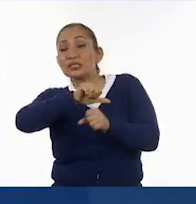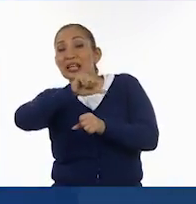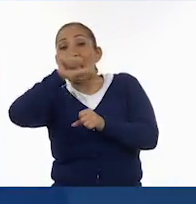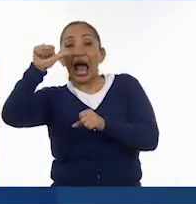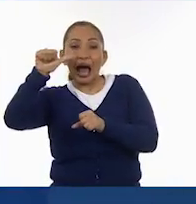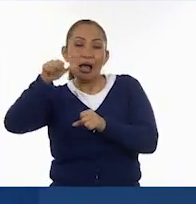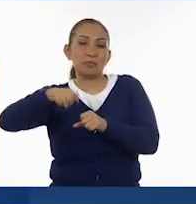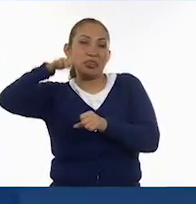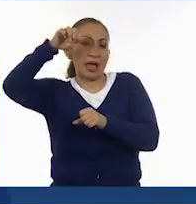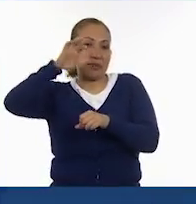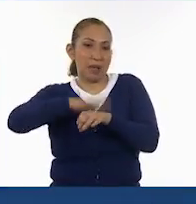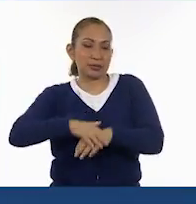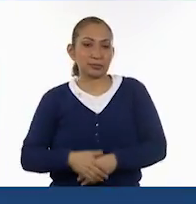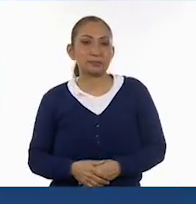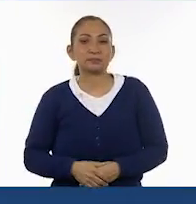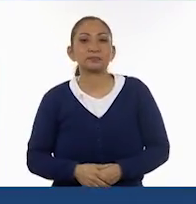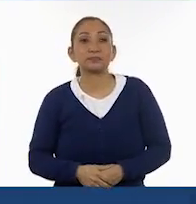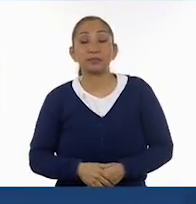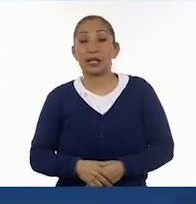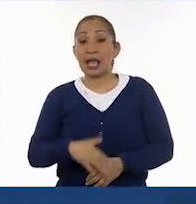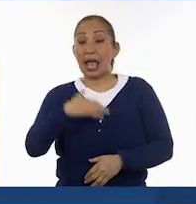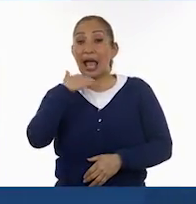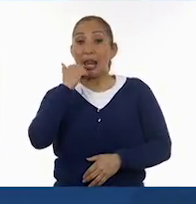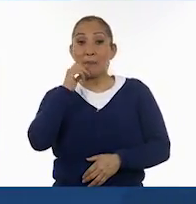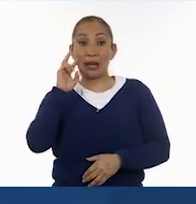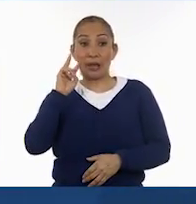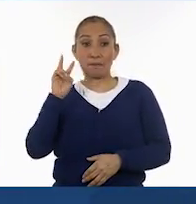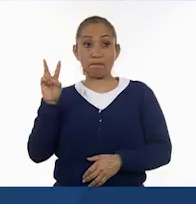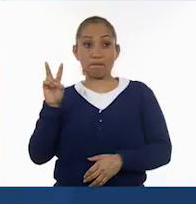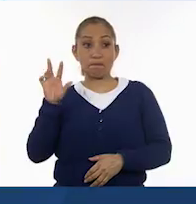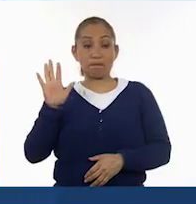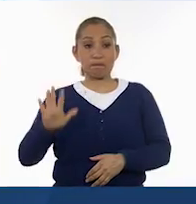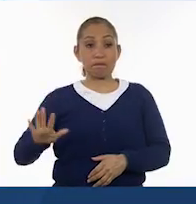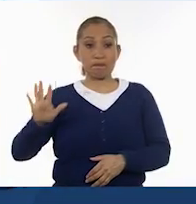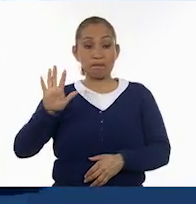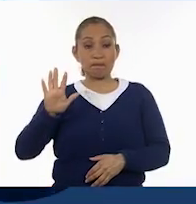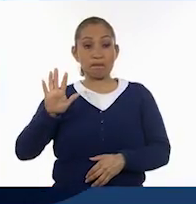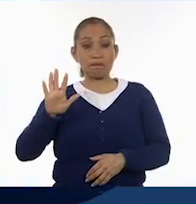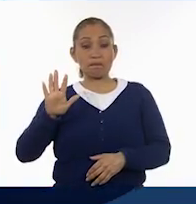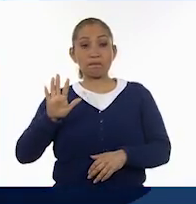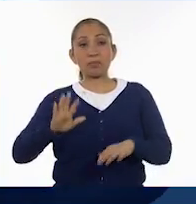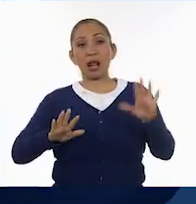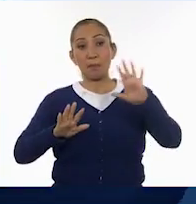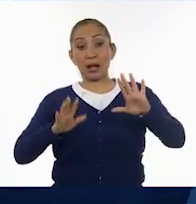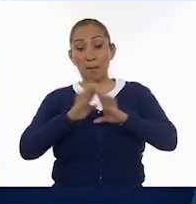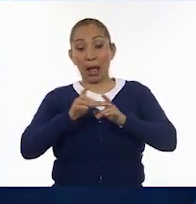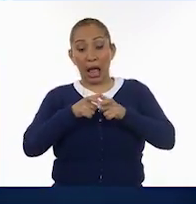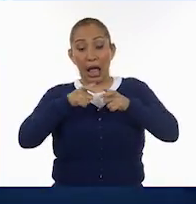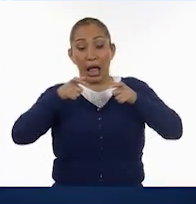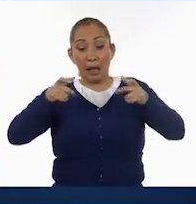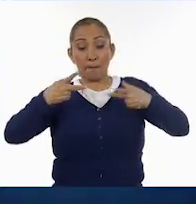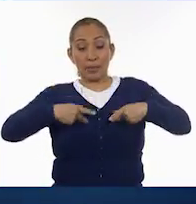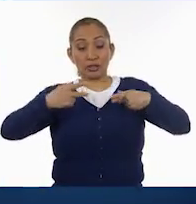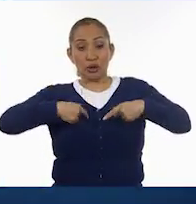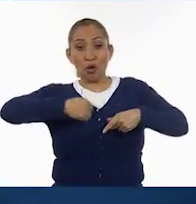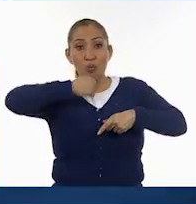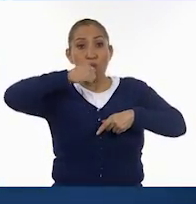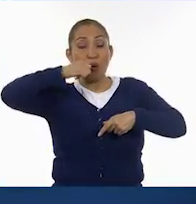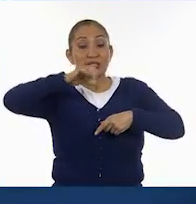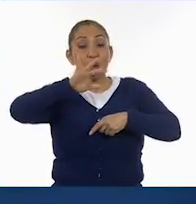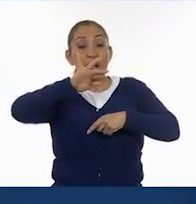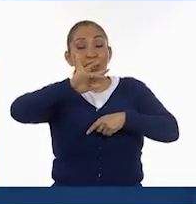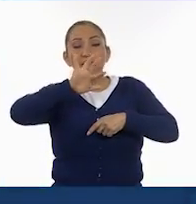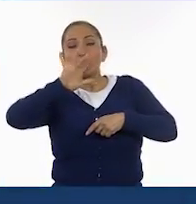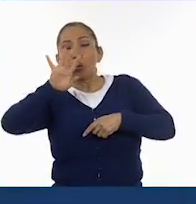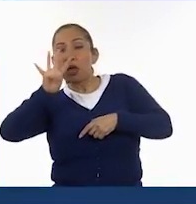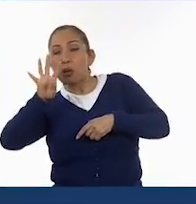en adelante. Y en Alemania ahí podemos apreciar que hay una concentración pues fuerte de habitantes de una edad de 50